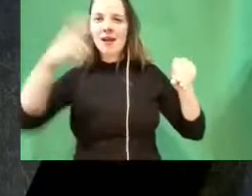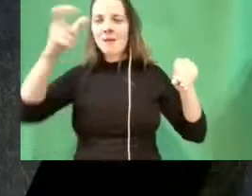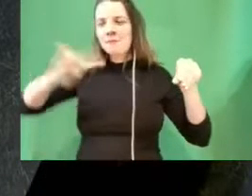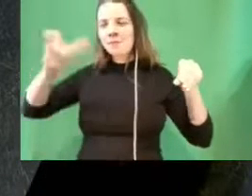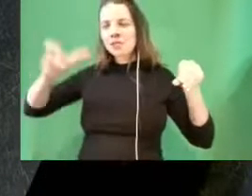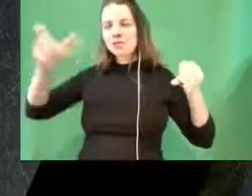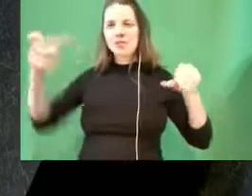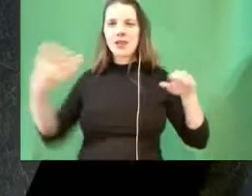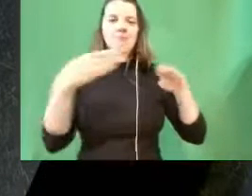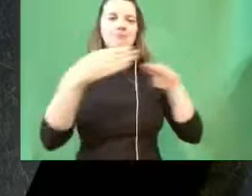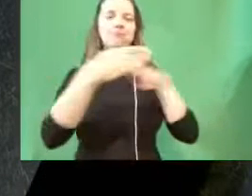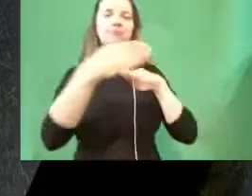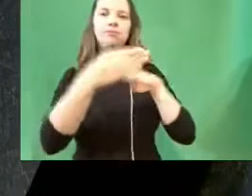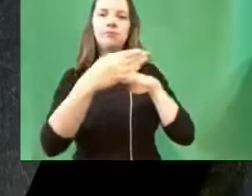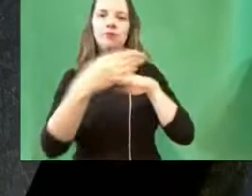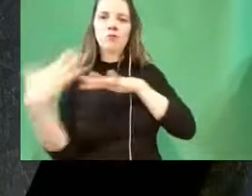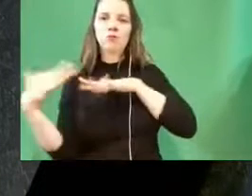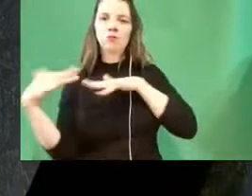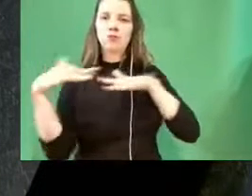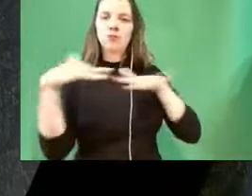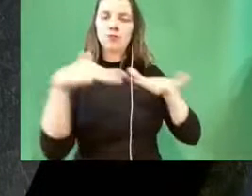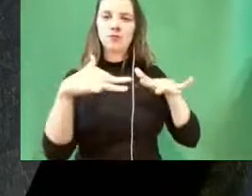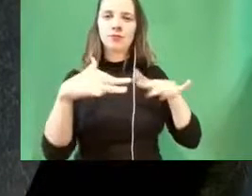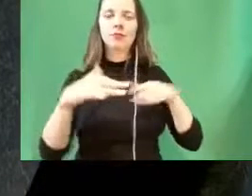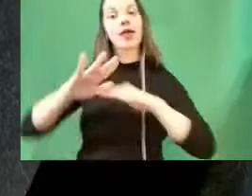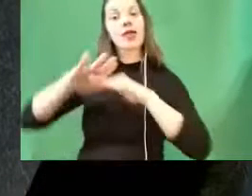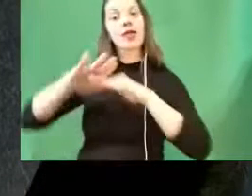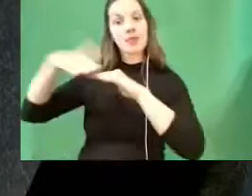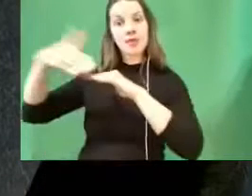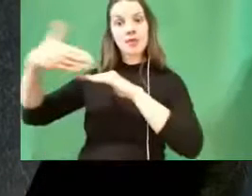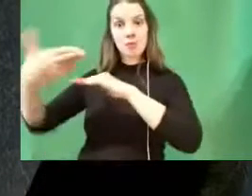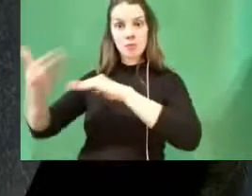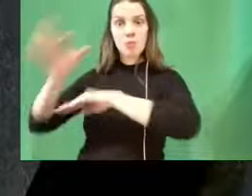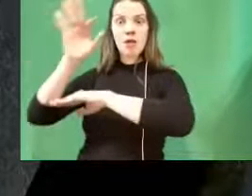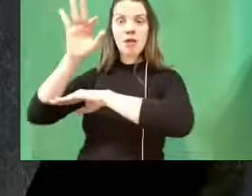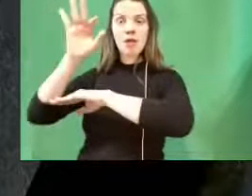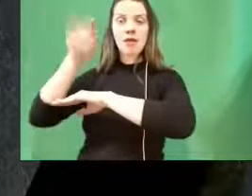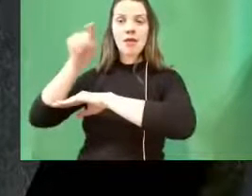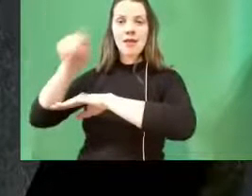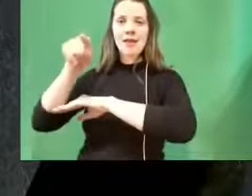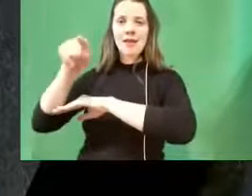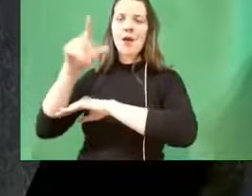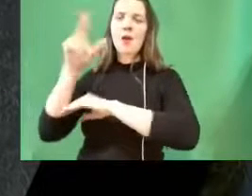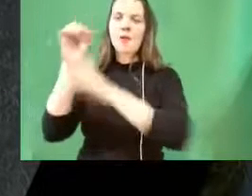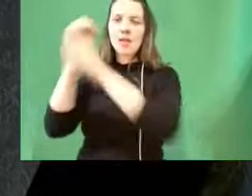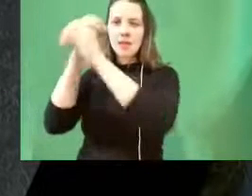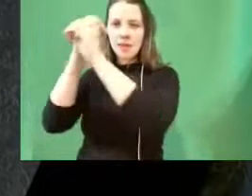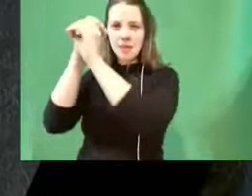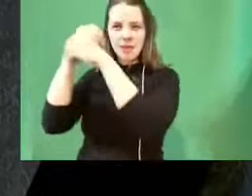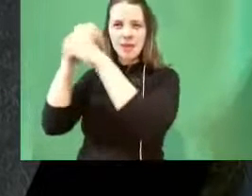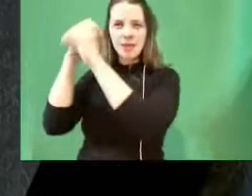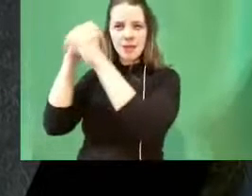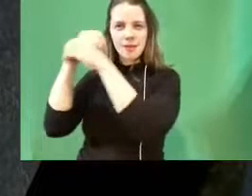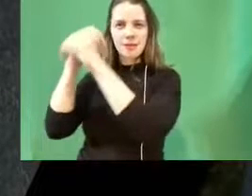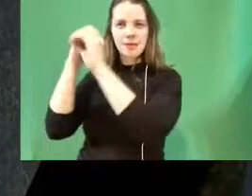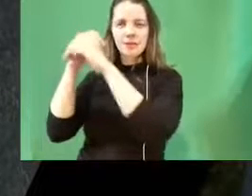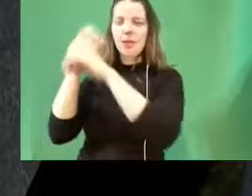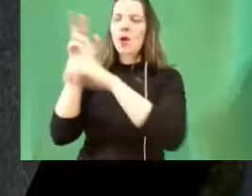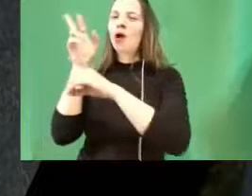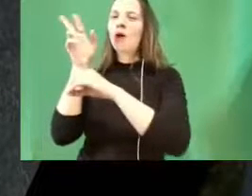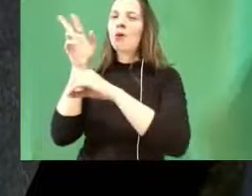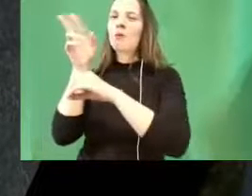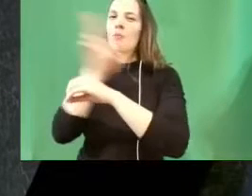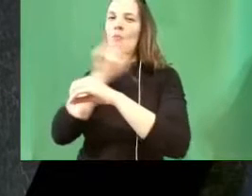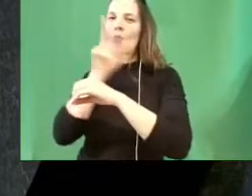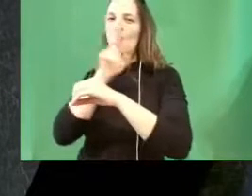es la ingeniera Natalia Vindas, máster en accesibilidad universal y surfista con discapacidad física, es subcampeona,